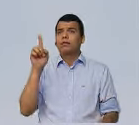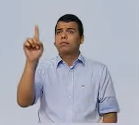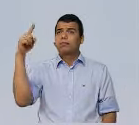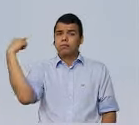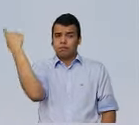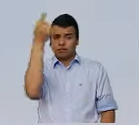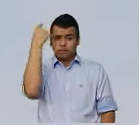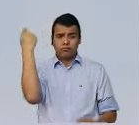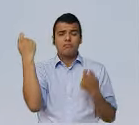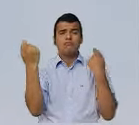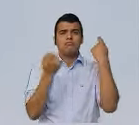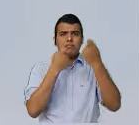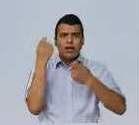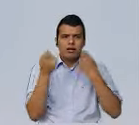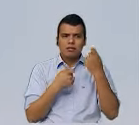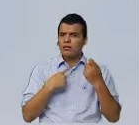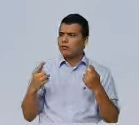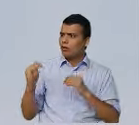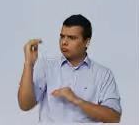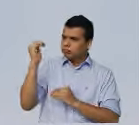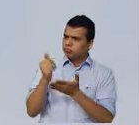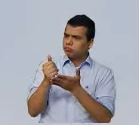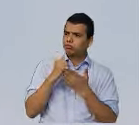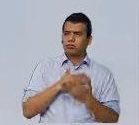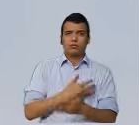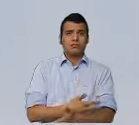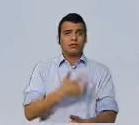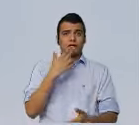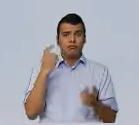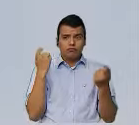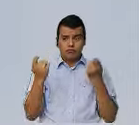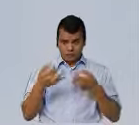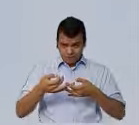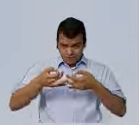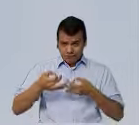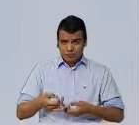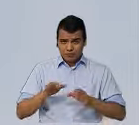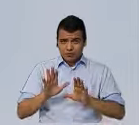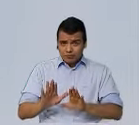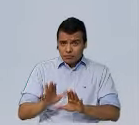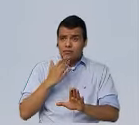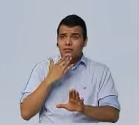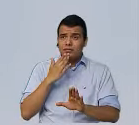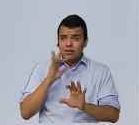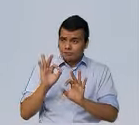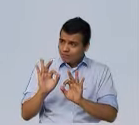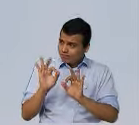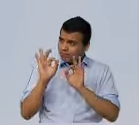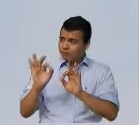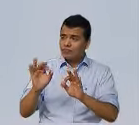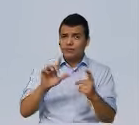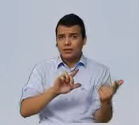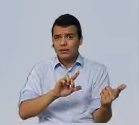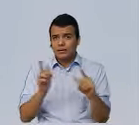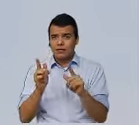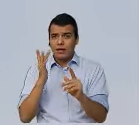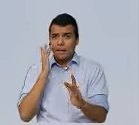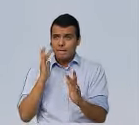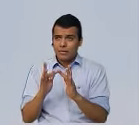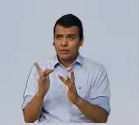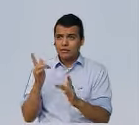diferentes tiendas, pues no tienen como una concentración establecida y pues no es la recomendación